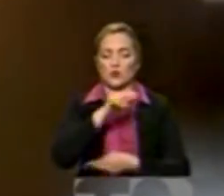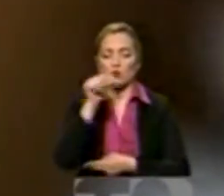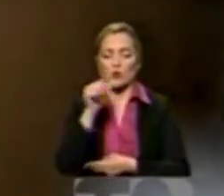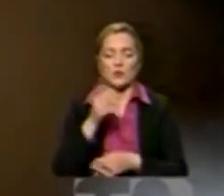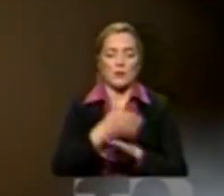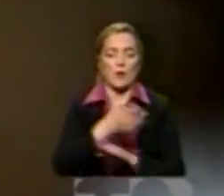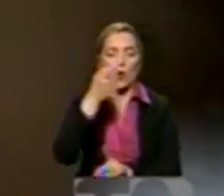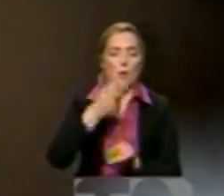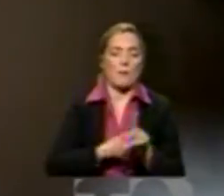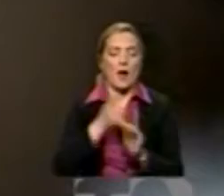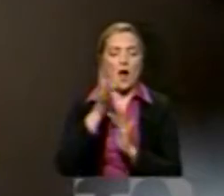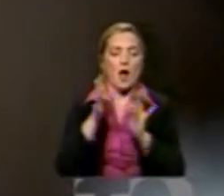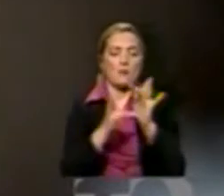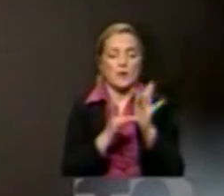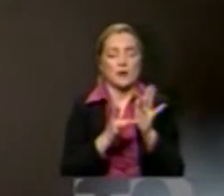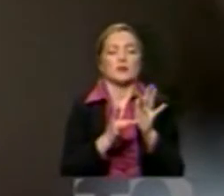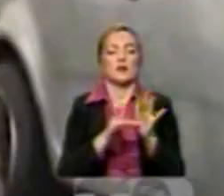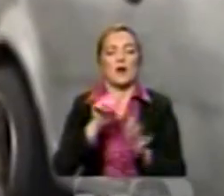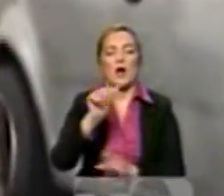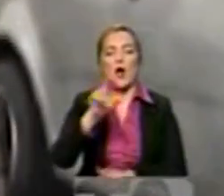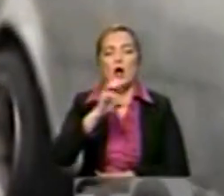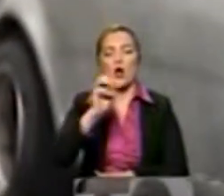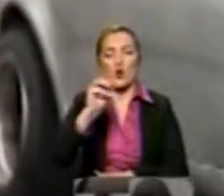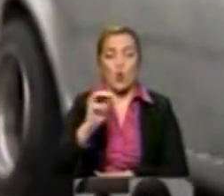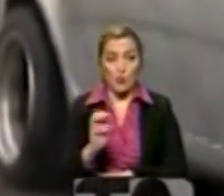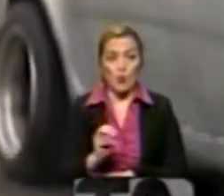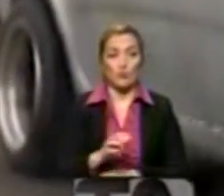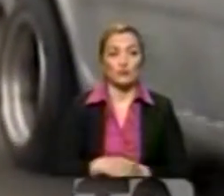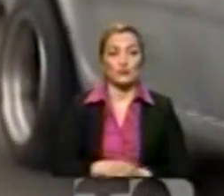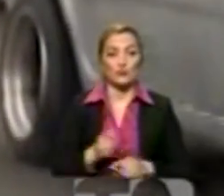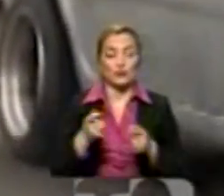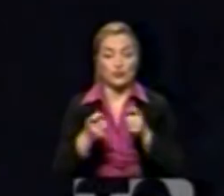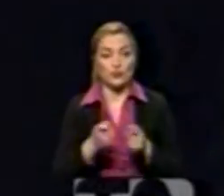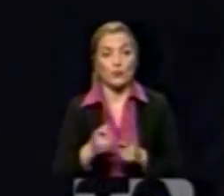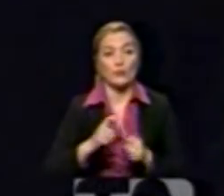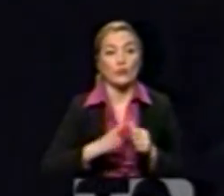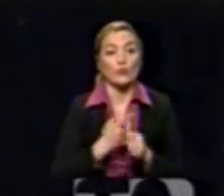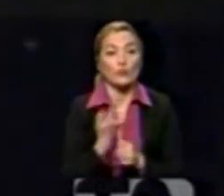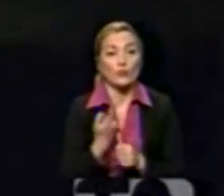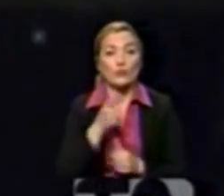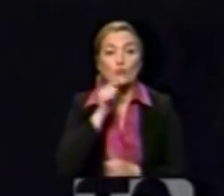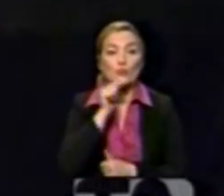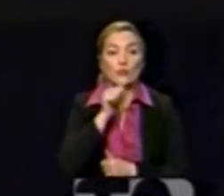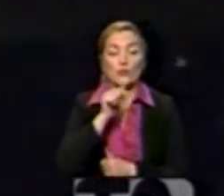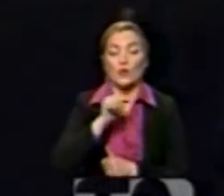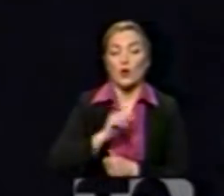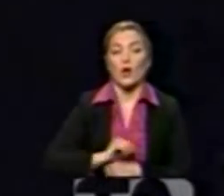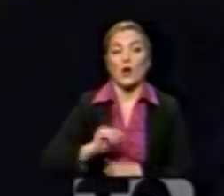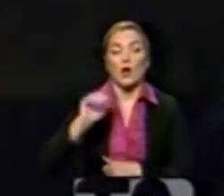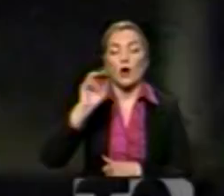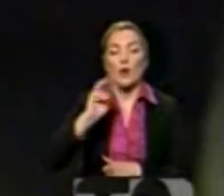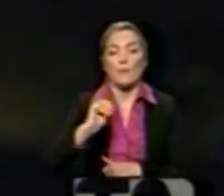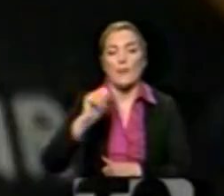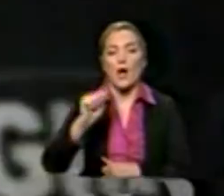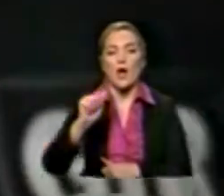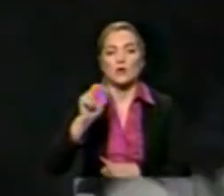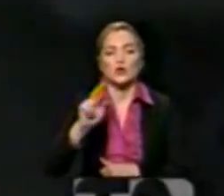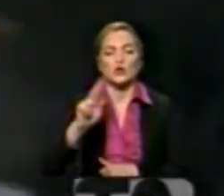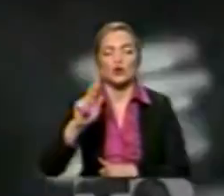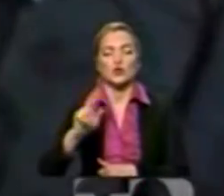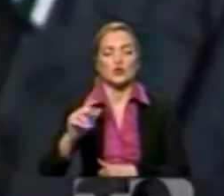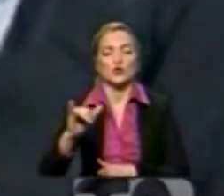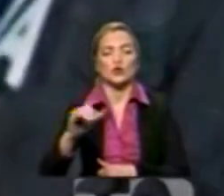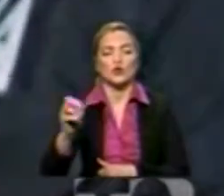después, en abril, el caso del Aromo. En este operativo, uno de los principales blancos fue Jaime Gregorio Mayor Calmache, quien tenía